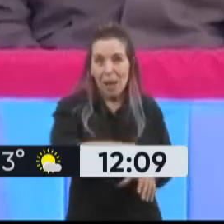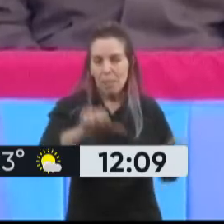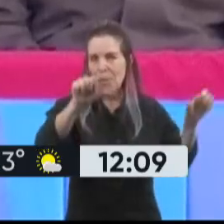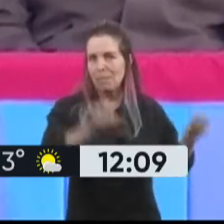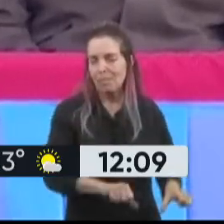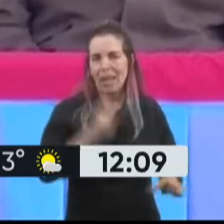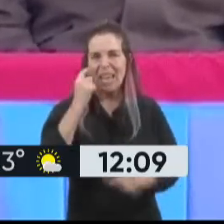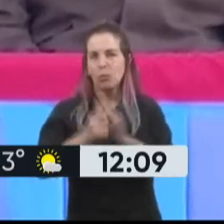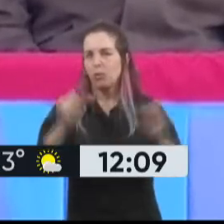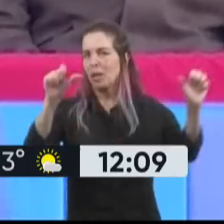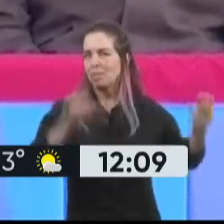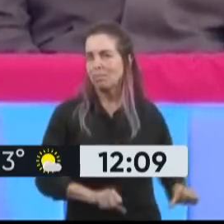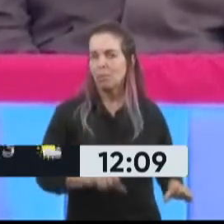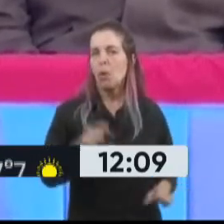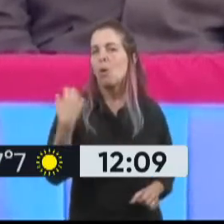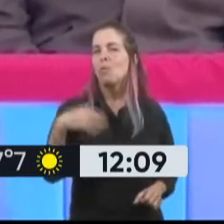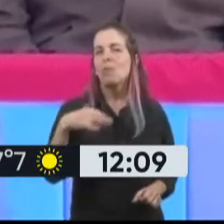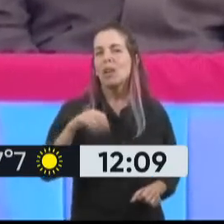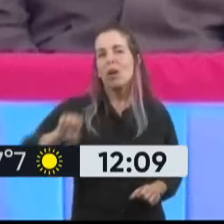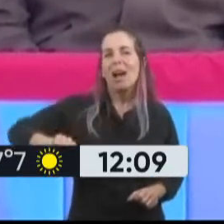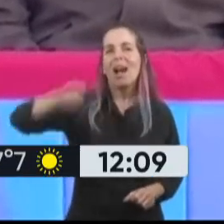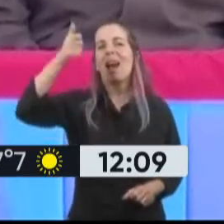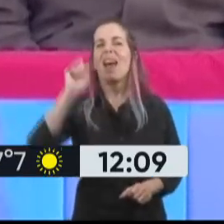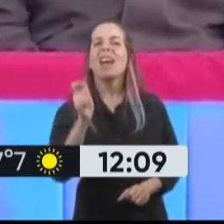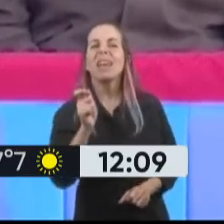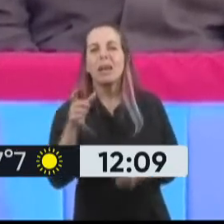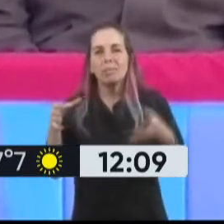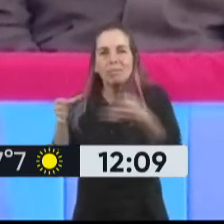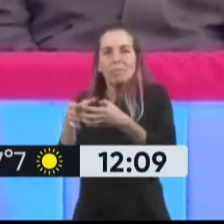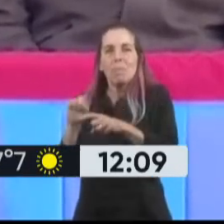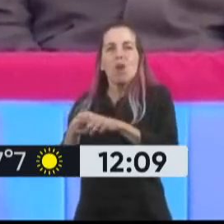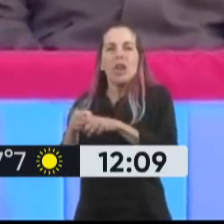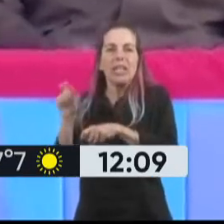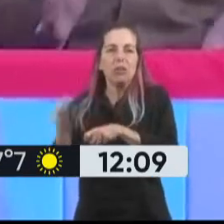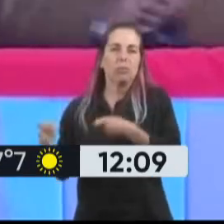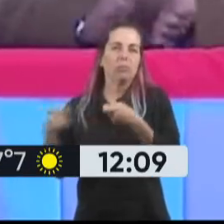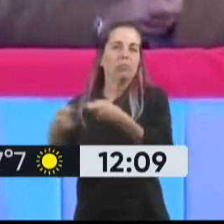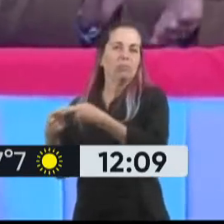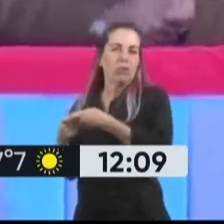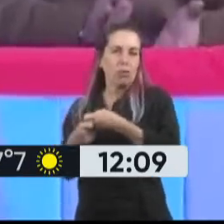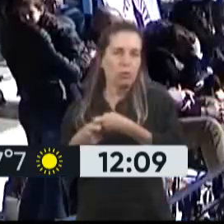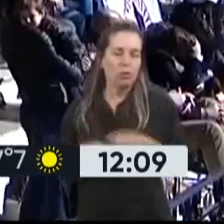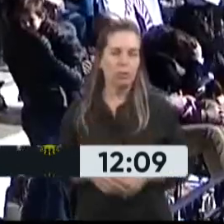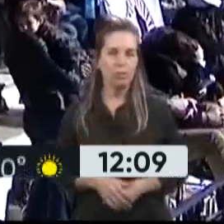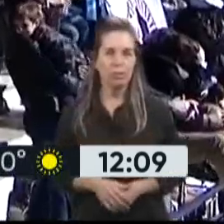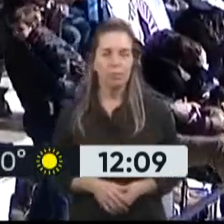industria. Y los únicos que terminaron ganando fueron los políticos y sus amigos prebendarios.